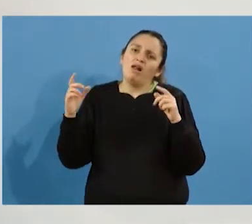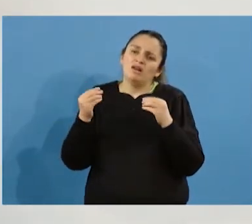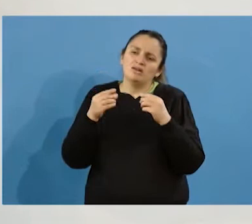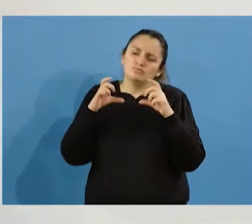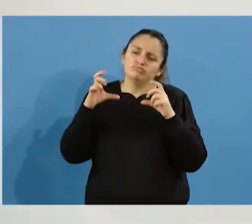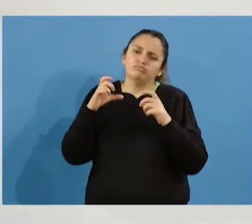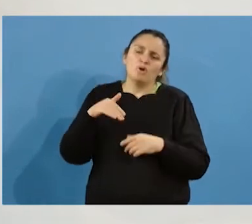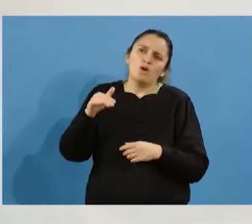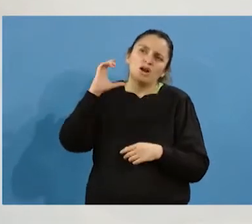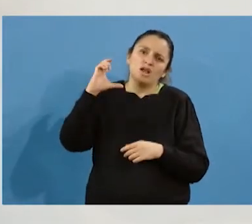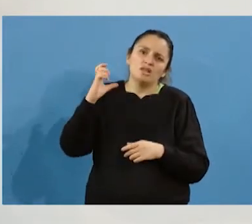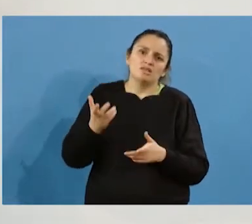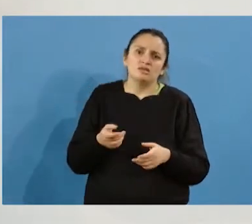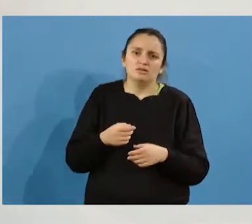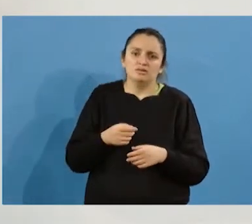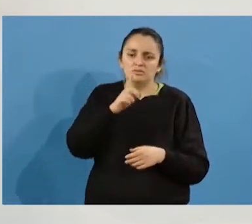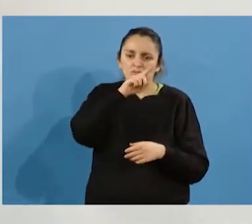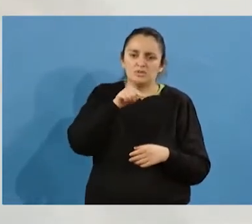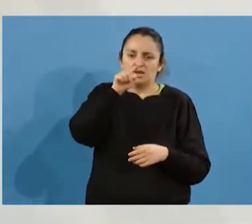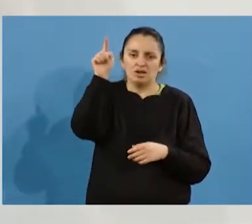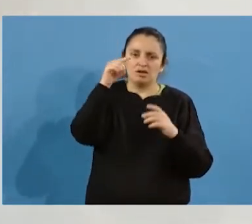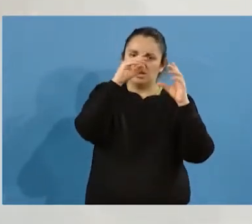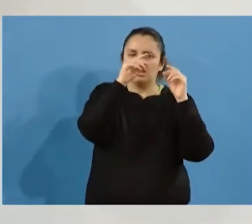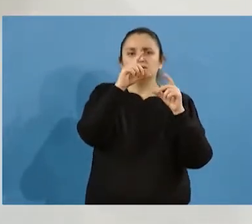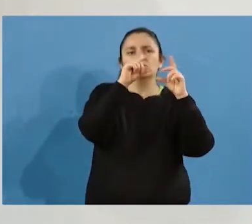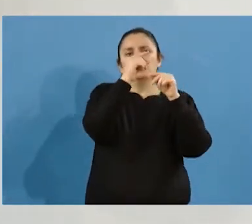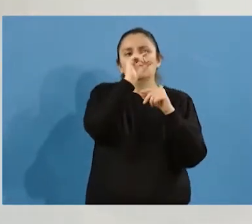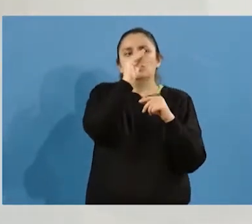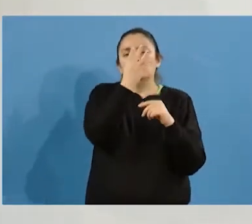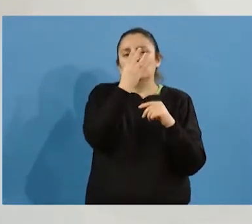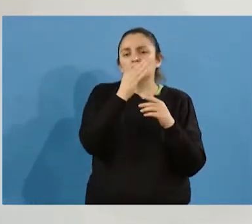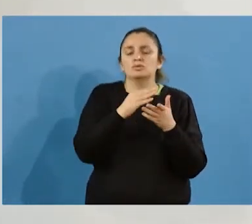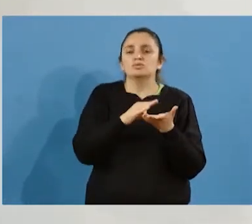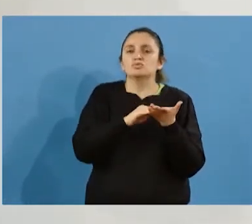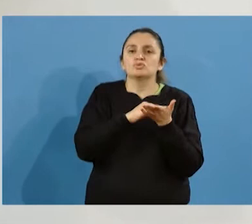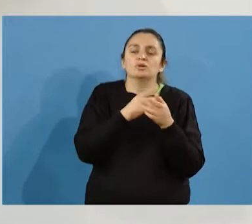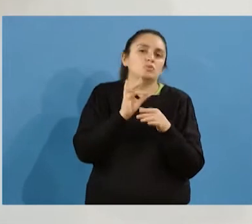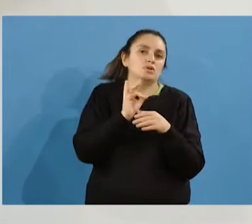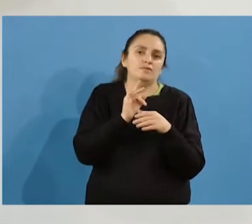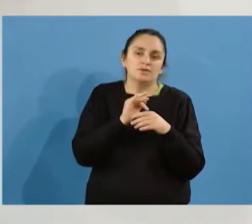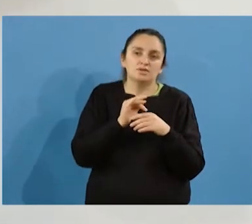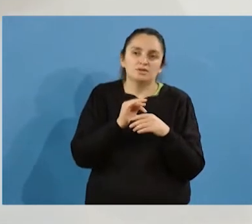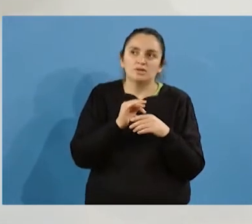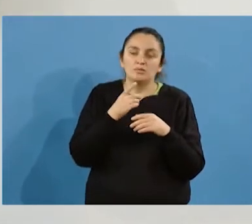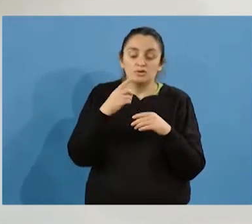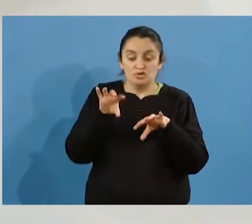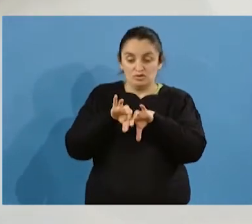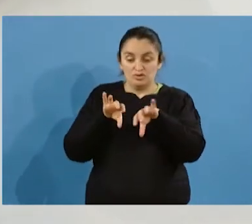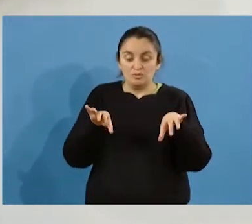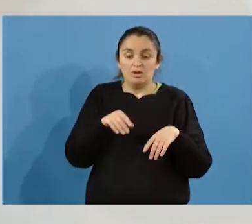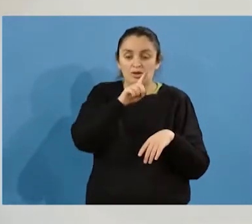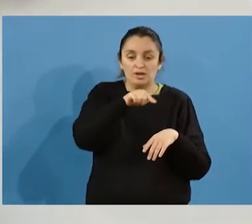la raíz cuarta entonces si yo lo distribuyó digo raíz cuarta de 16